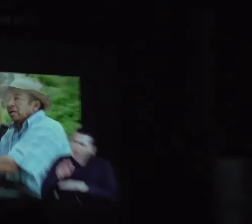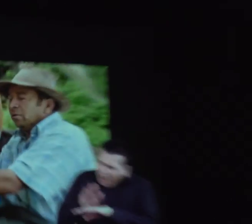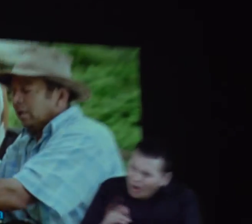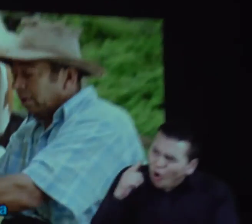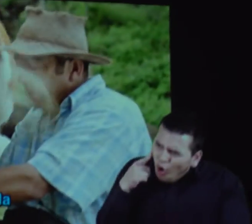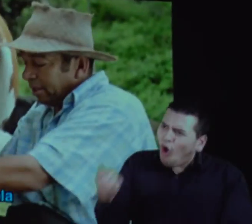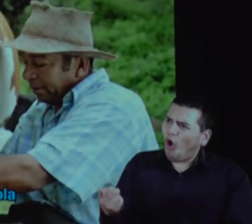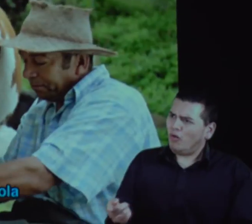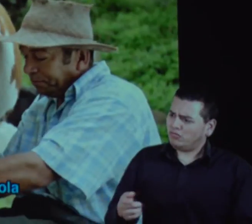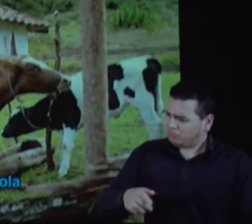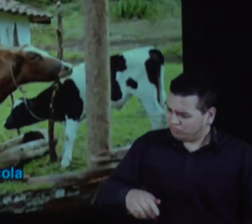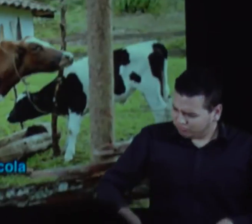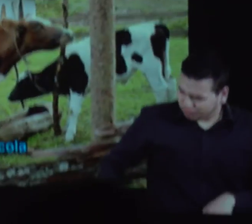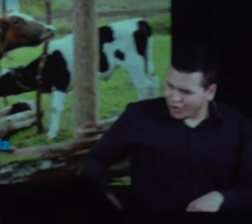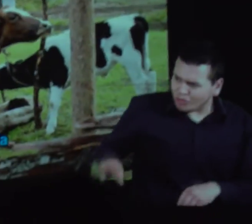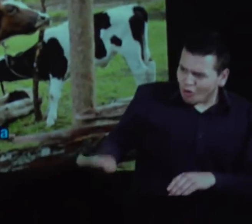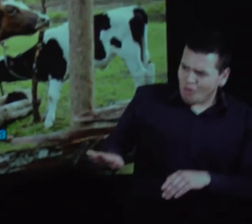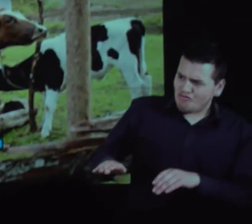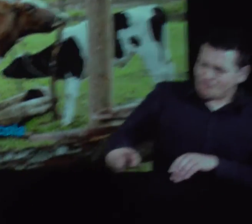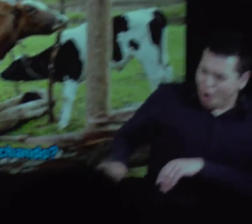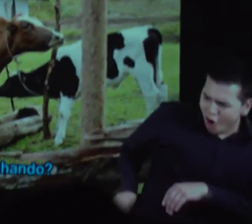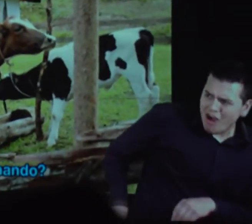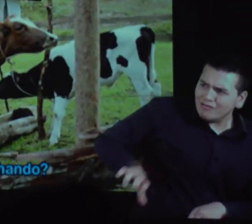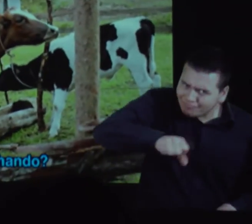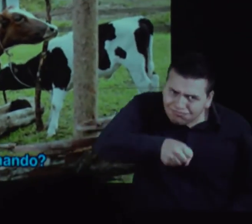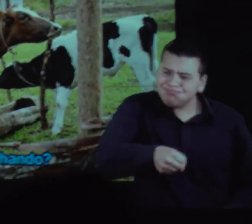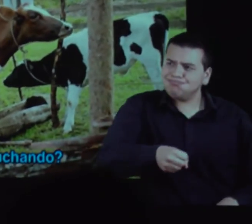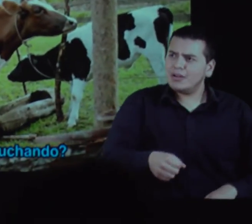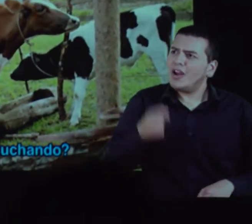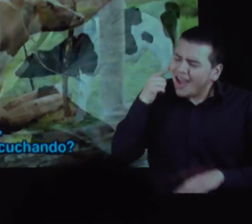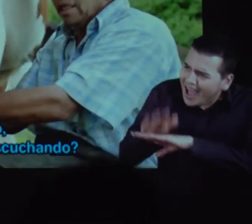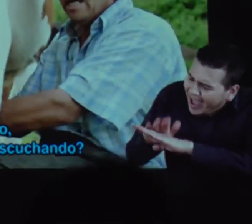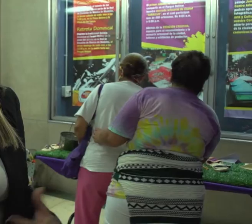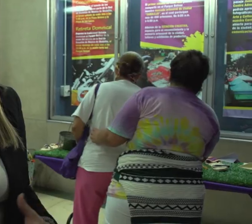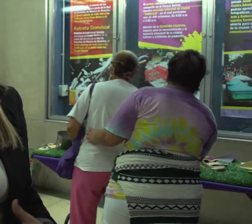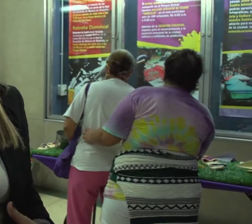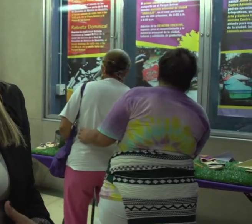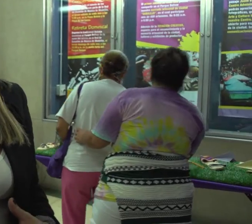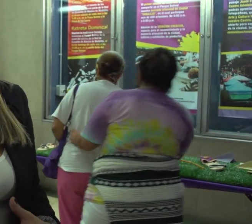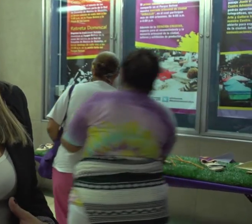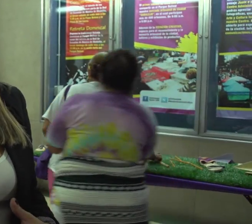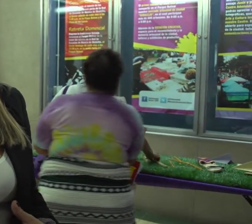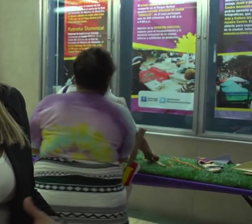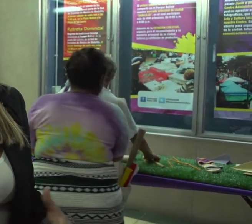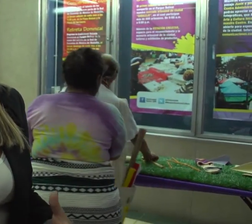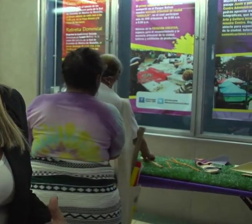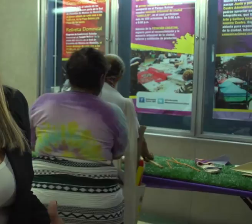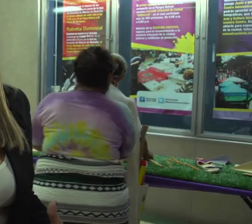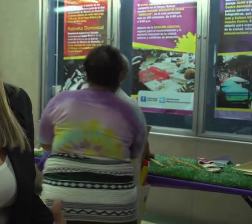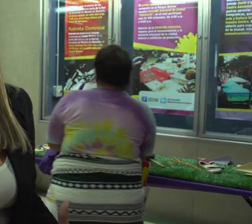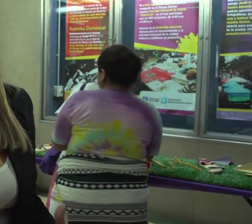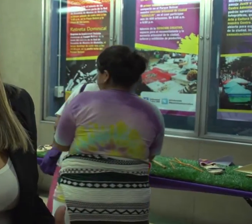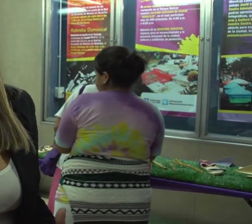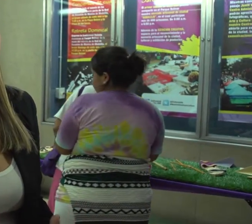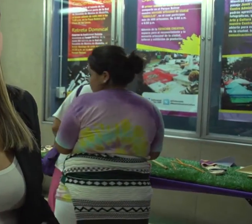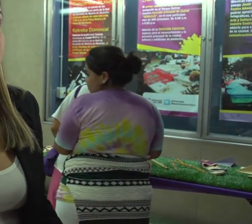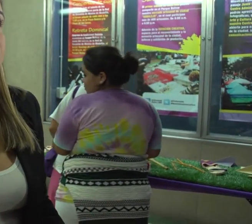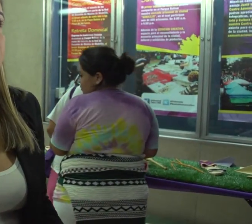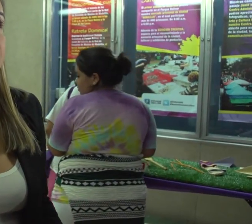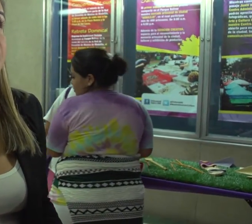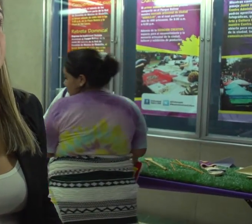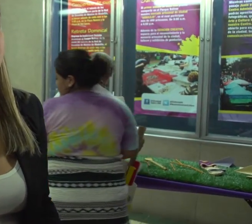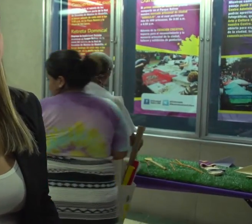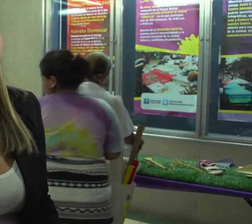subtítulos. Sergio de Espaldas. La audiodescripción es la técnica que se utiliza para